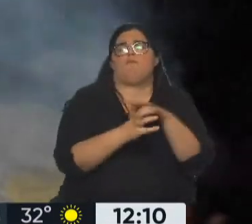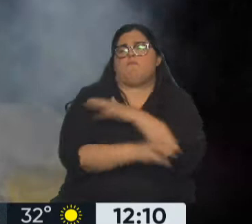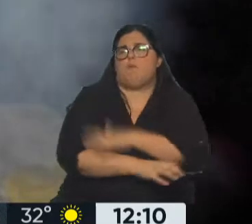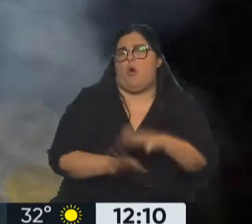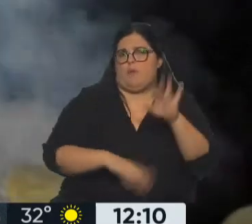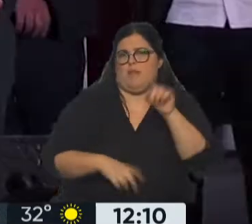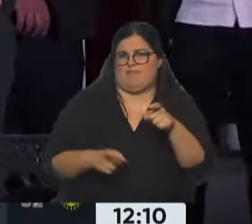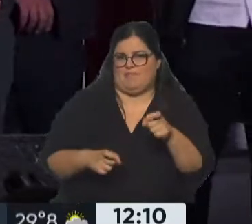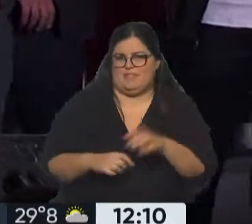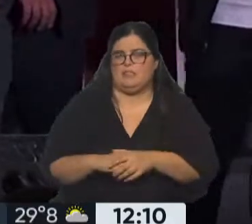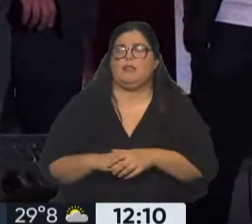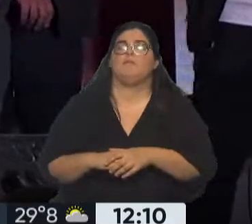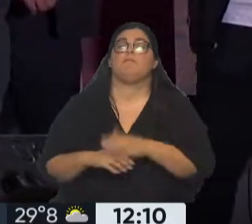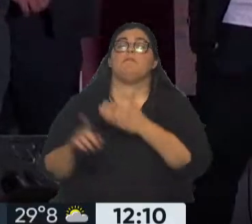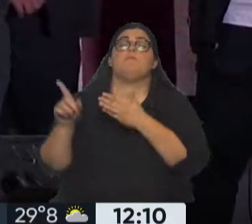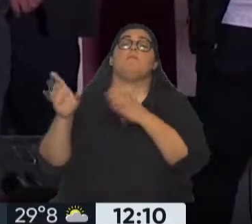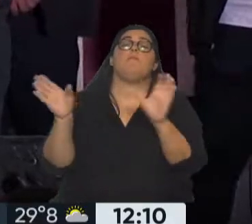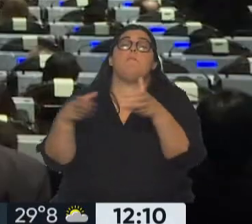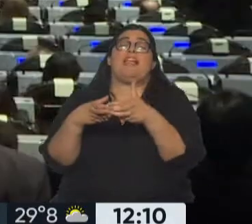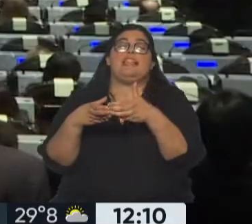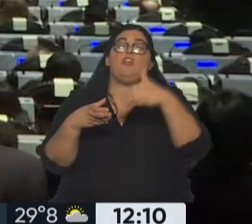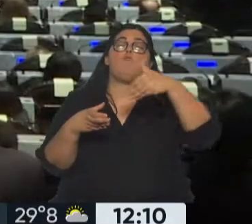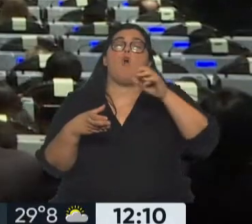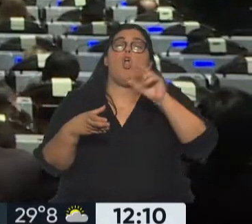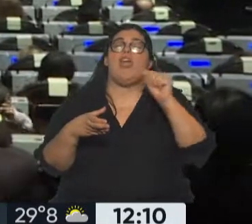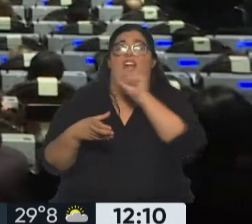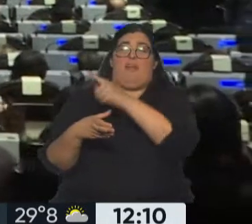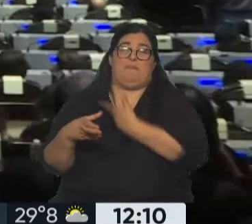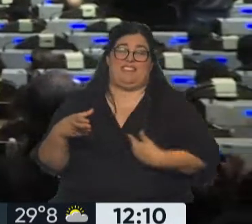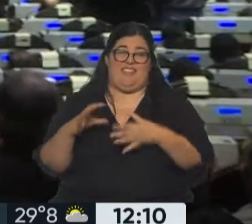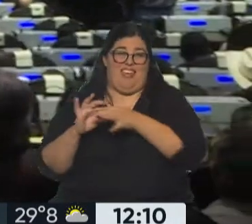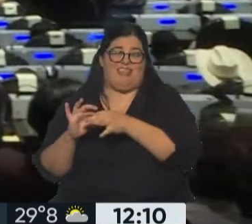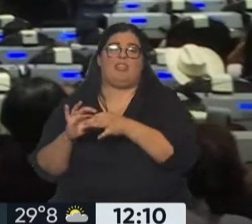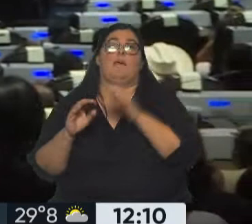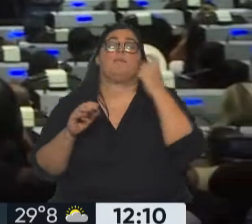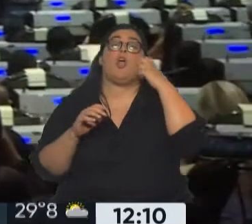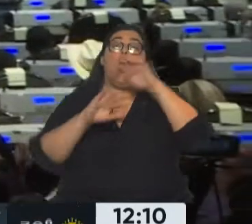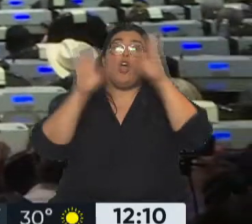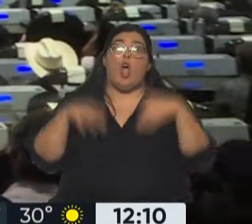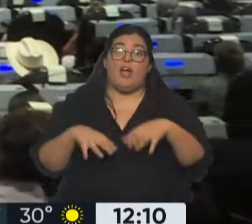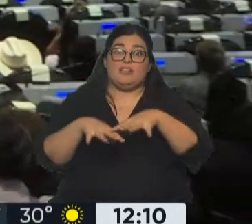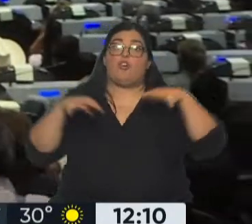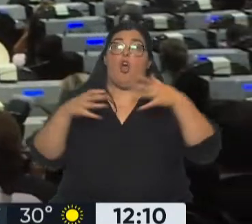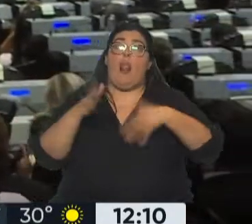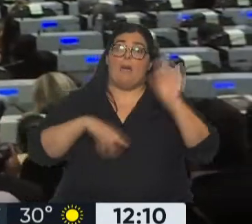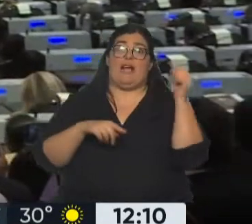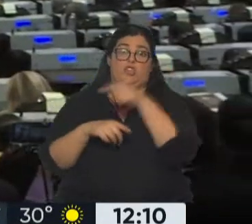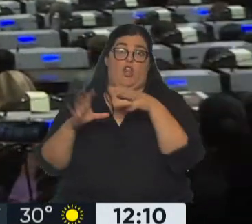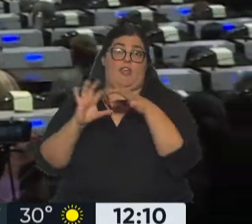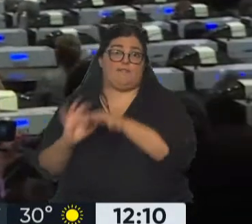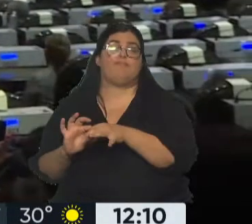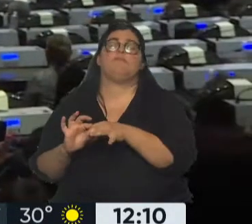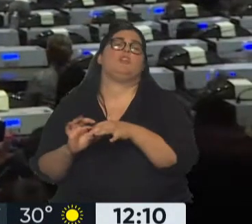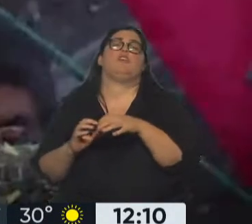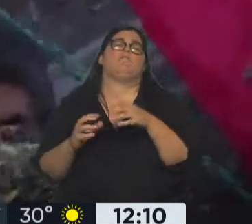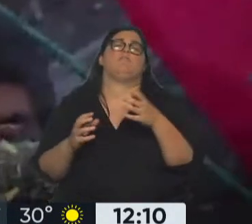El partido de AMLO, Morena, tiene mayoría en el Parlamento, pero no le alcanza para aprobar esta reforma. El mandatario